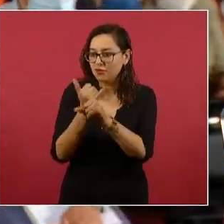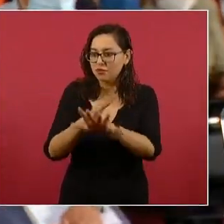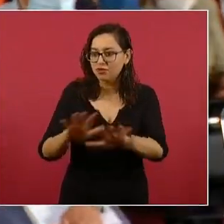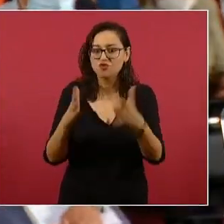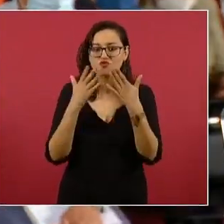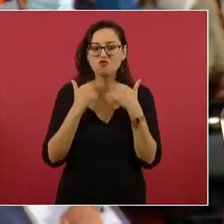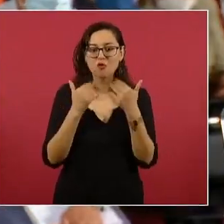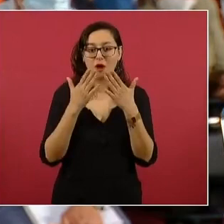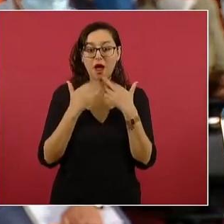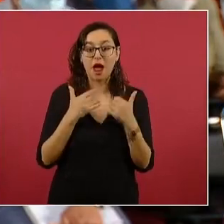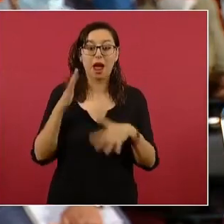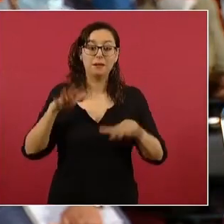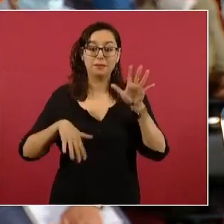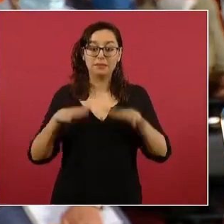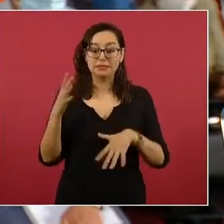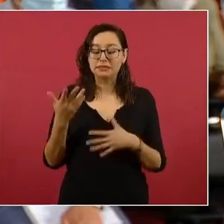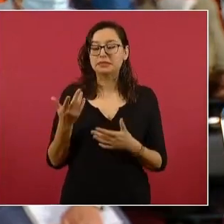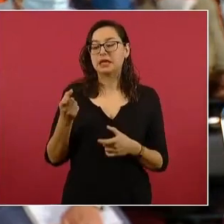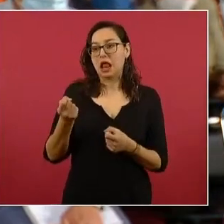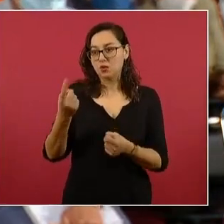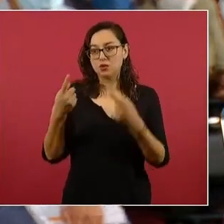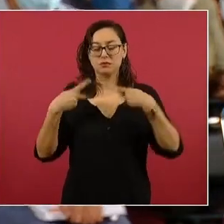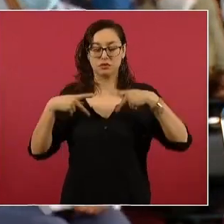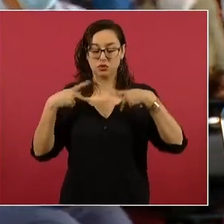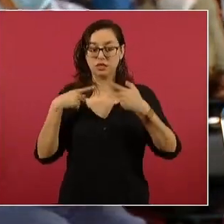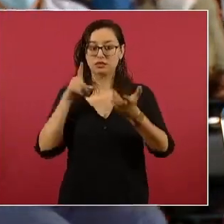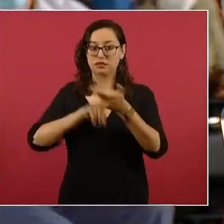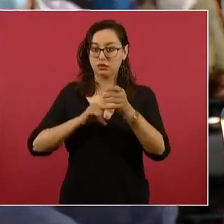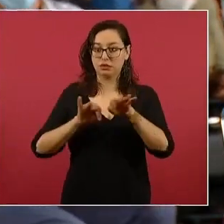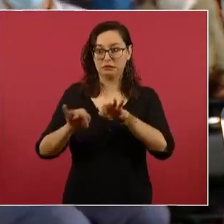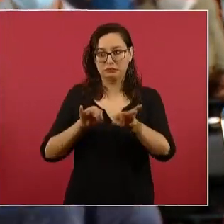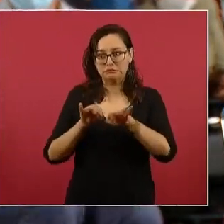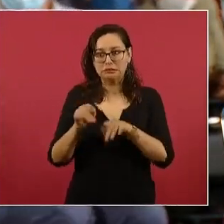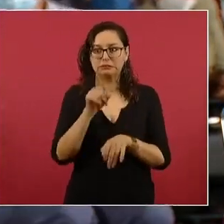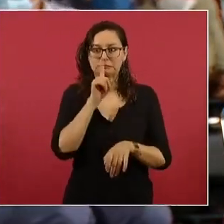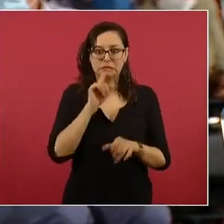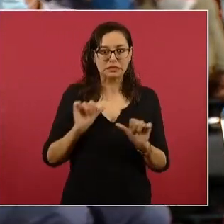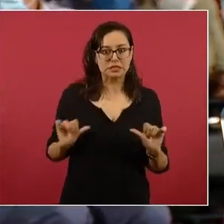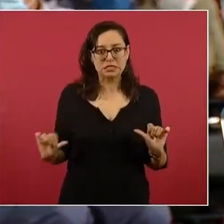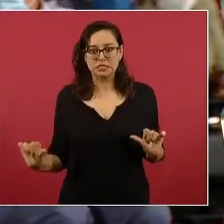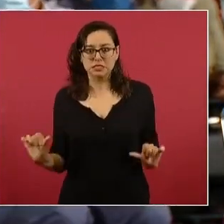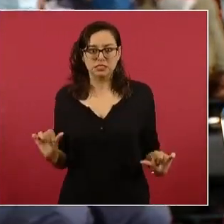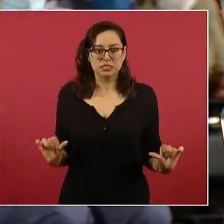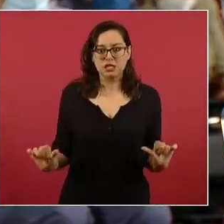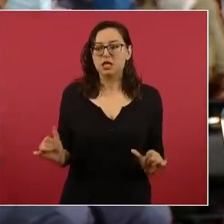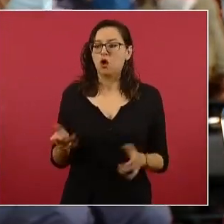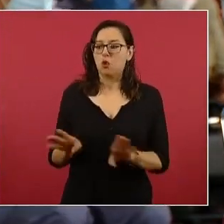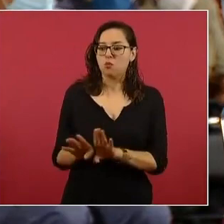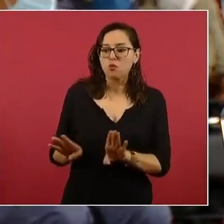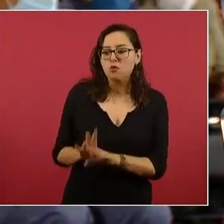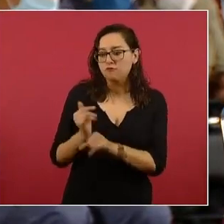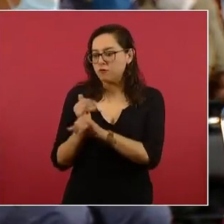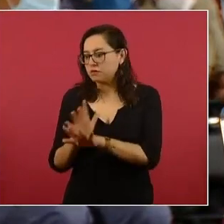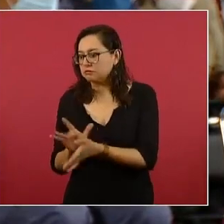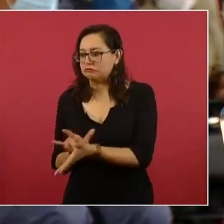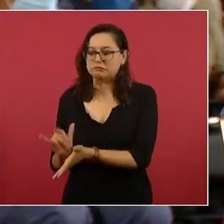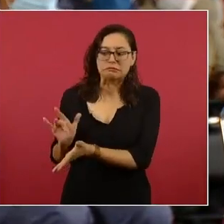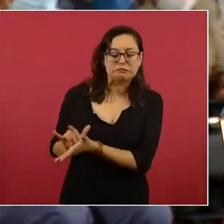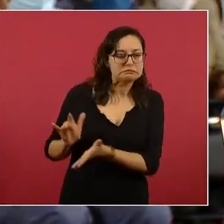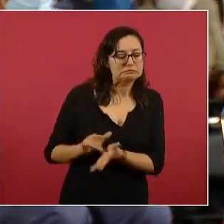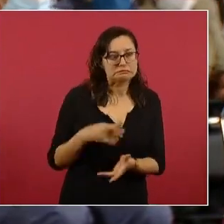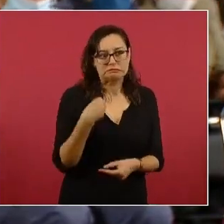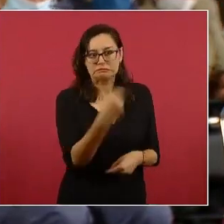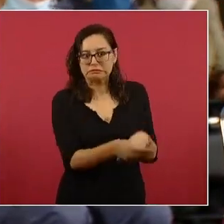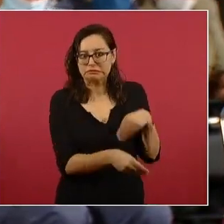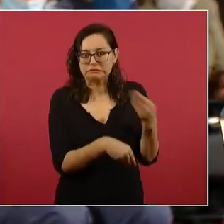dice ahí y que es un manejo irregular y las personas que asignaron esos contratos siguen en esos mismos puestos asignando otros con las